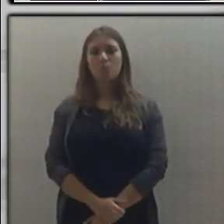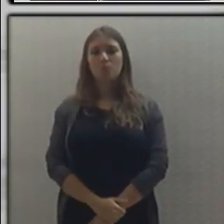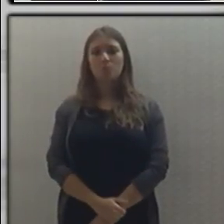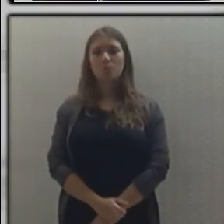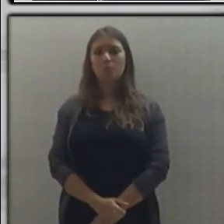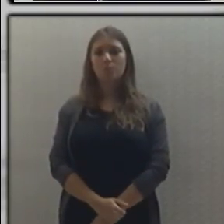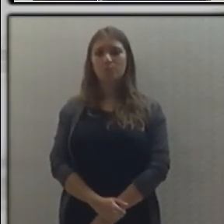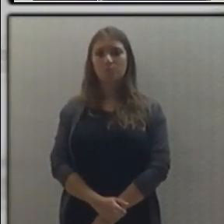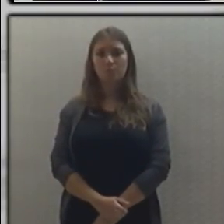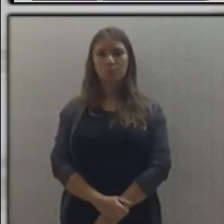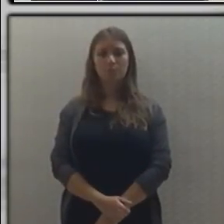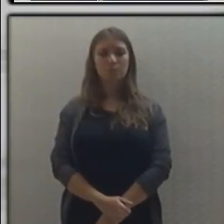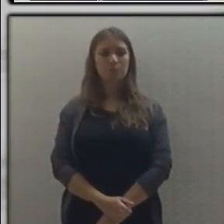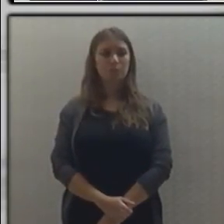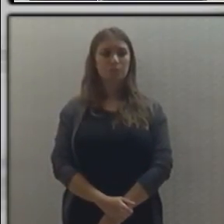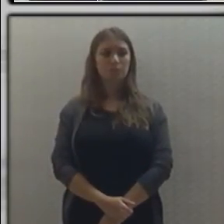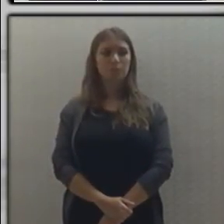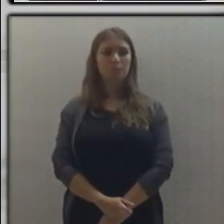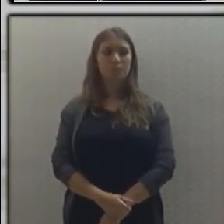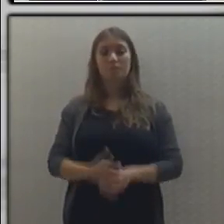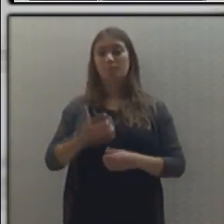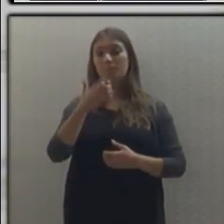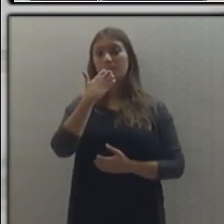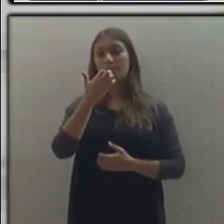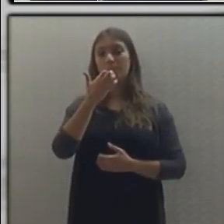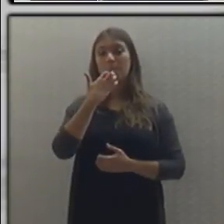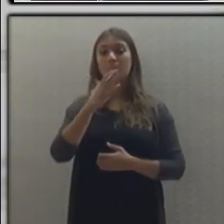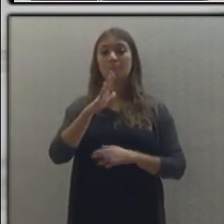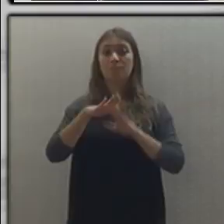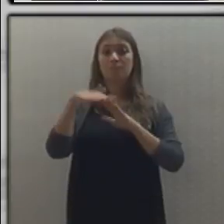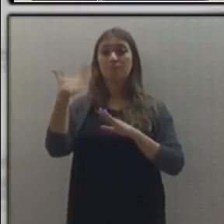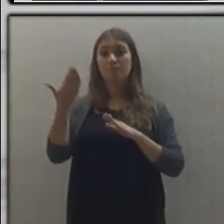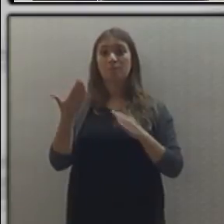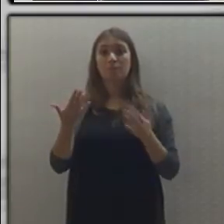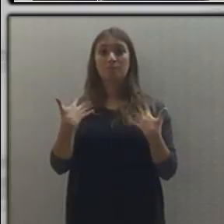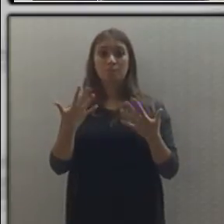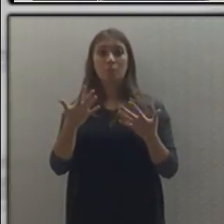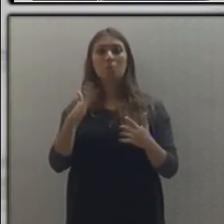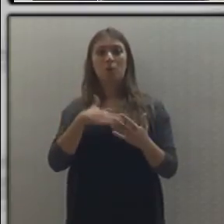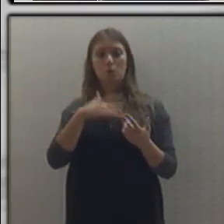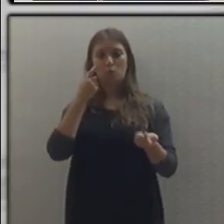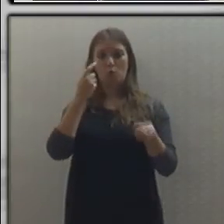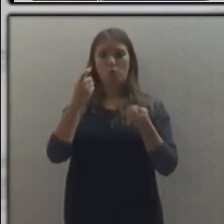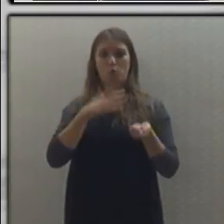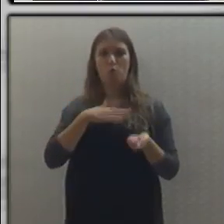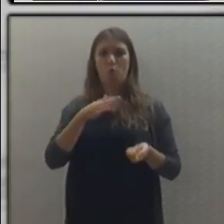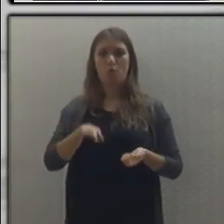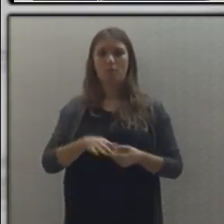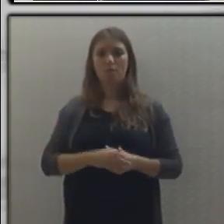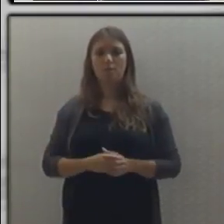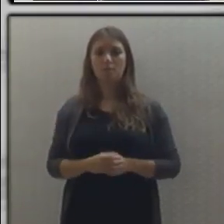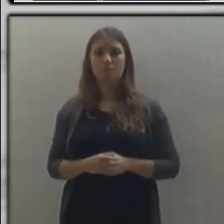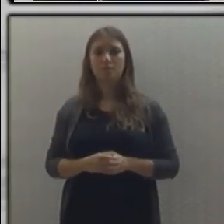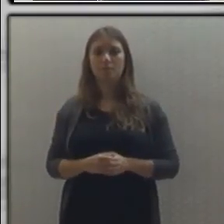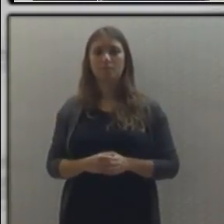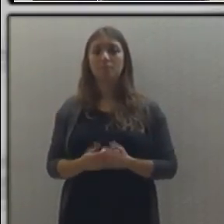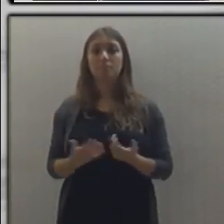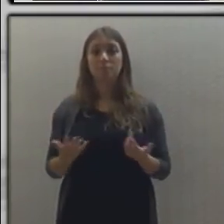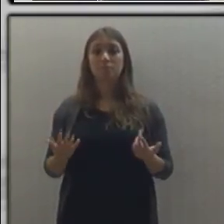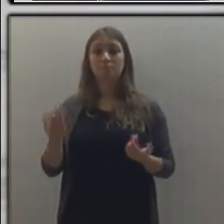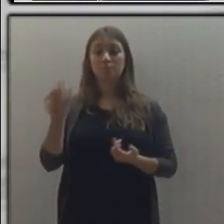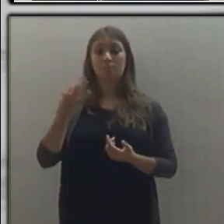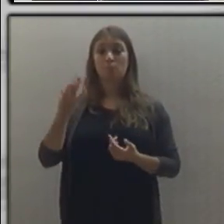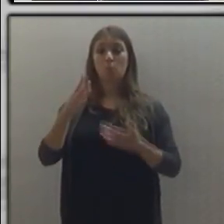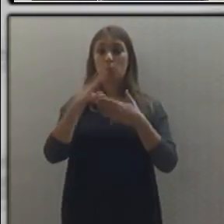Este es un ejemplo de estos espacios que comentaba antes, exteriores pero controlados, que claro, permiten